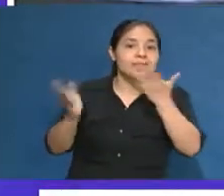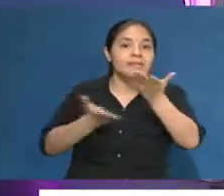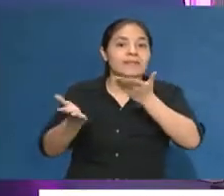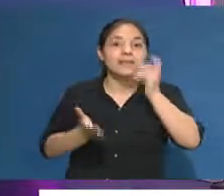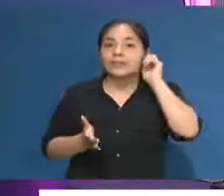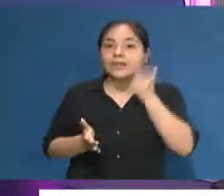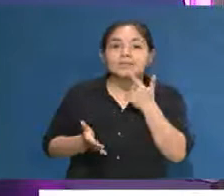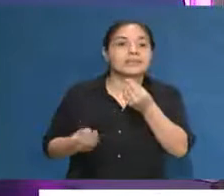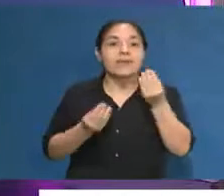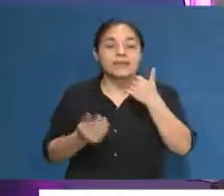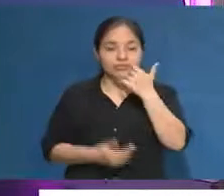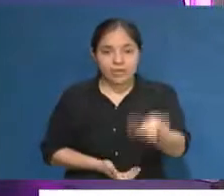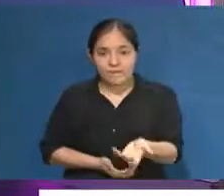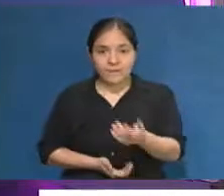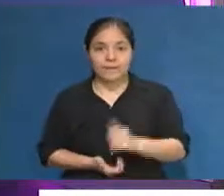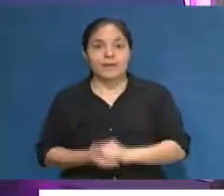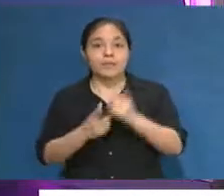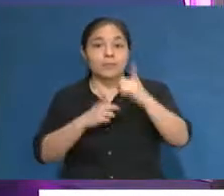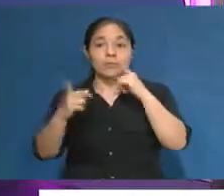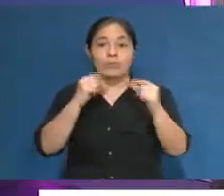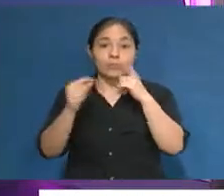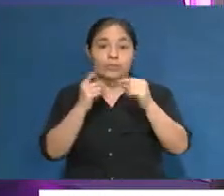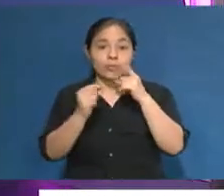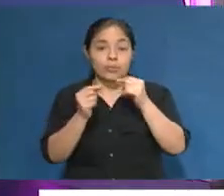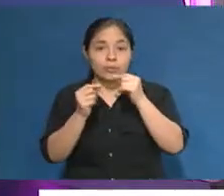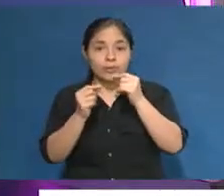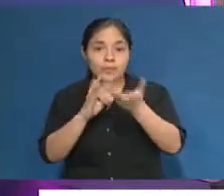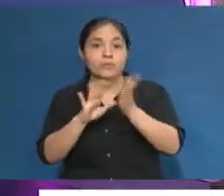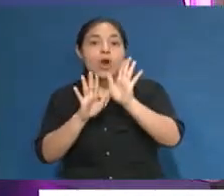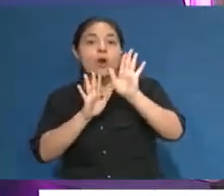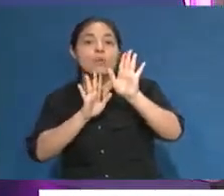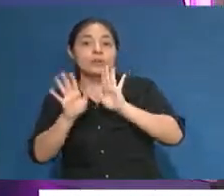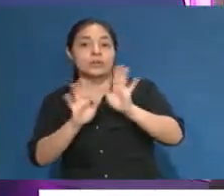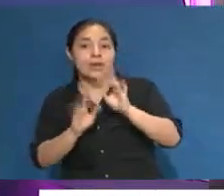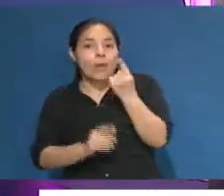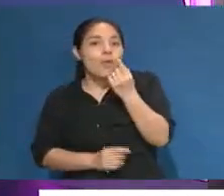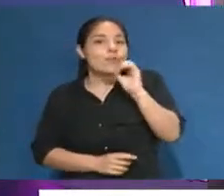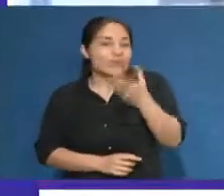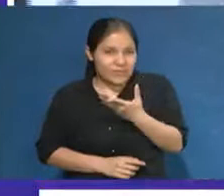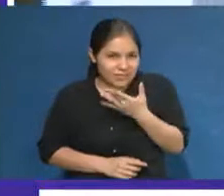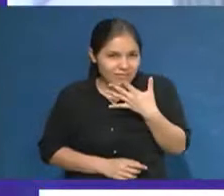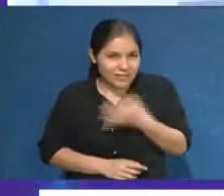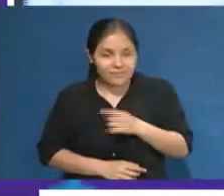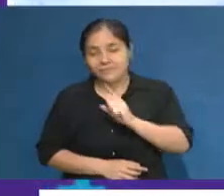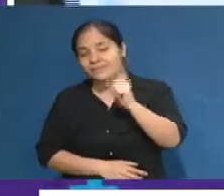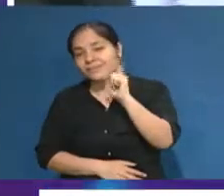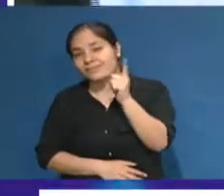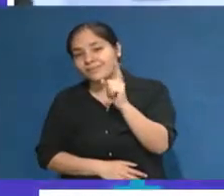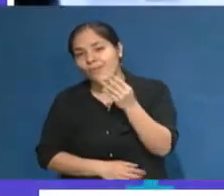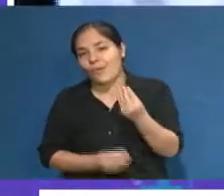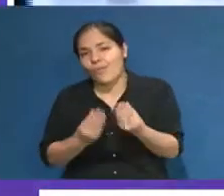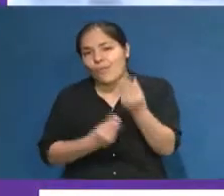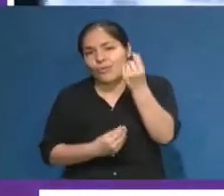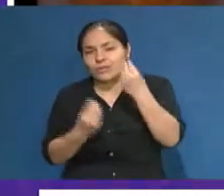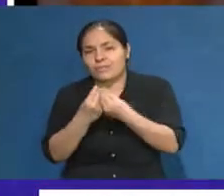la cantidad de reclamos que recibió solamente Protectora, ¿creen que es un 1%? No, es mucho más... Y pasó también